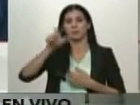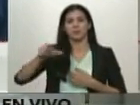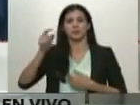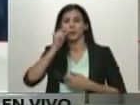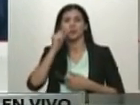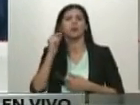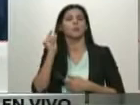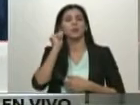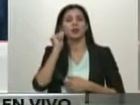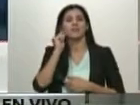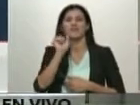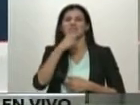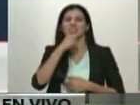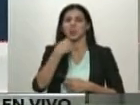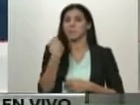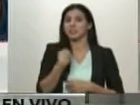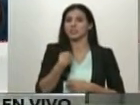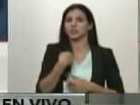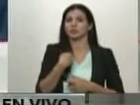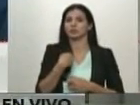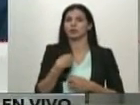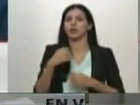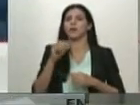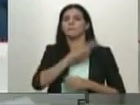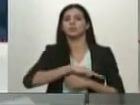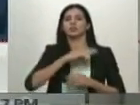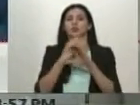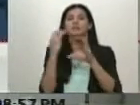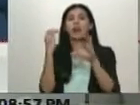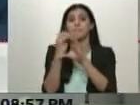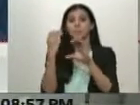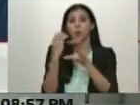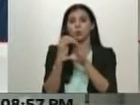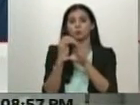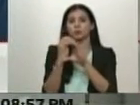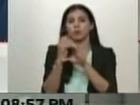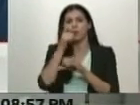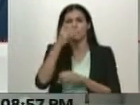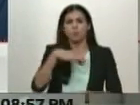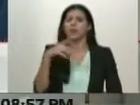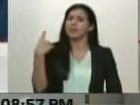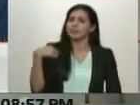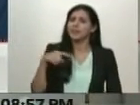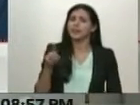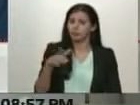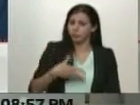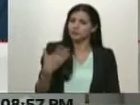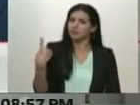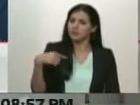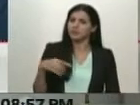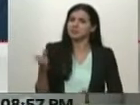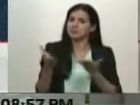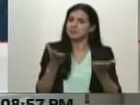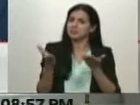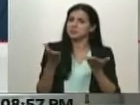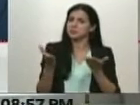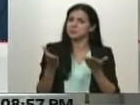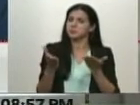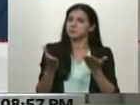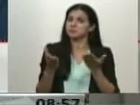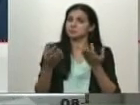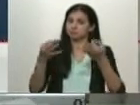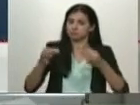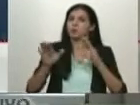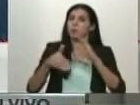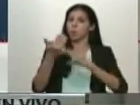pensiones, a la misión transporte, para que hoy el pueblo cada vez tenga un servicio de transporte del siglo